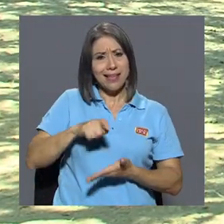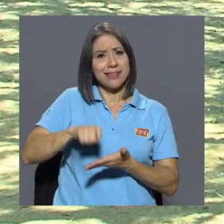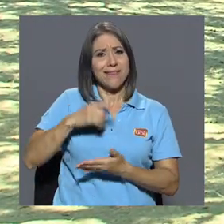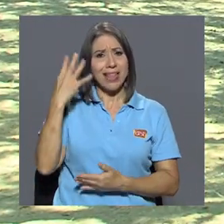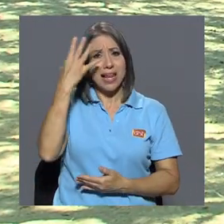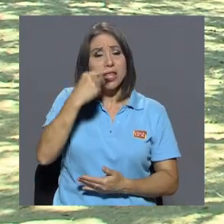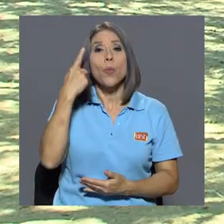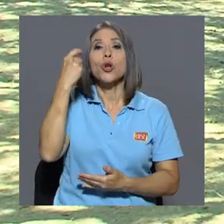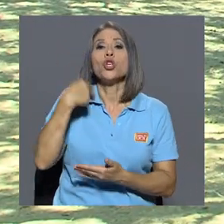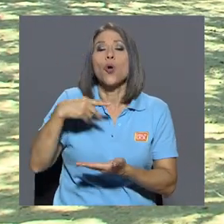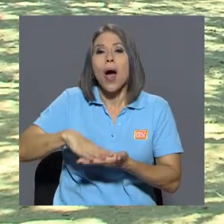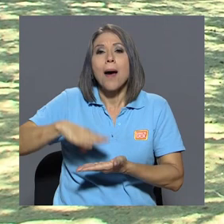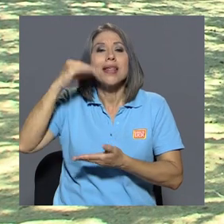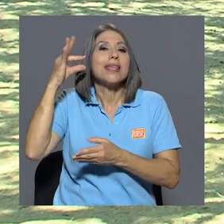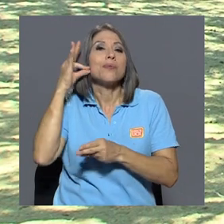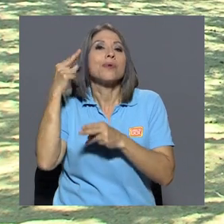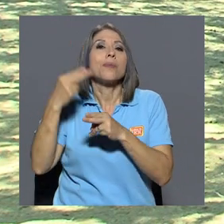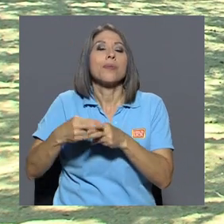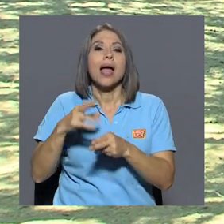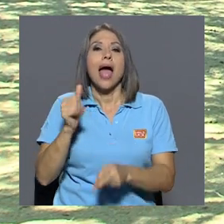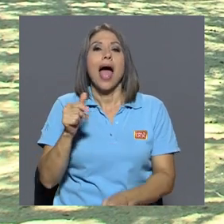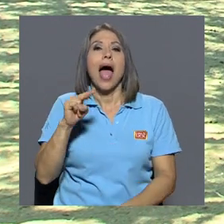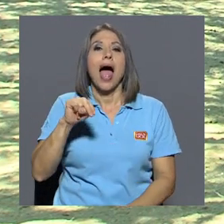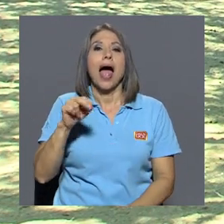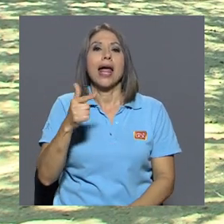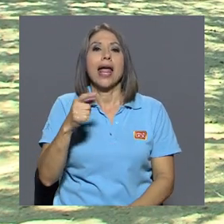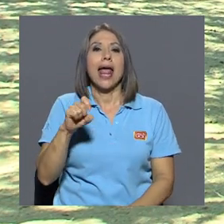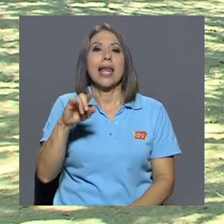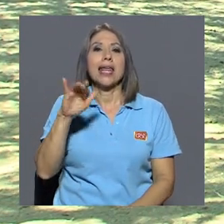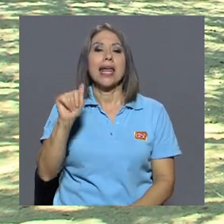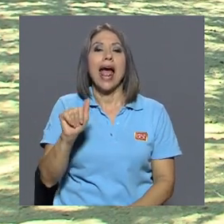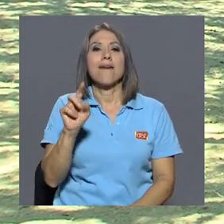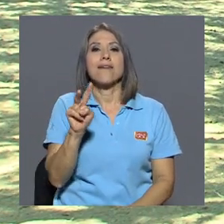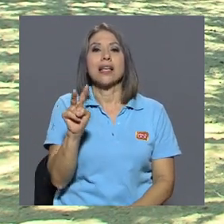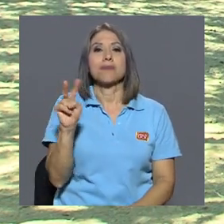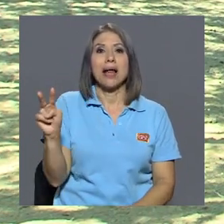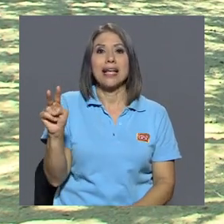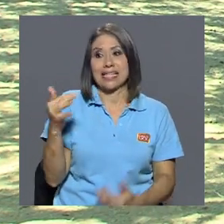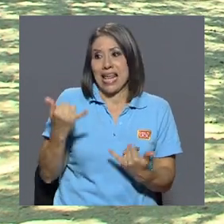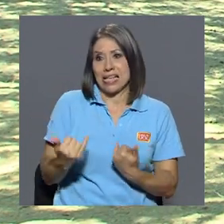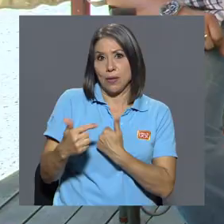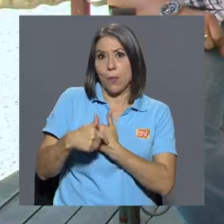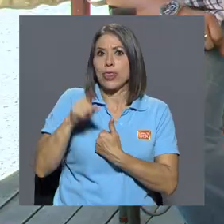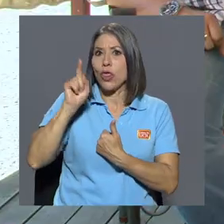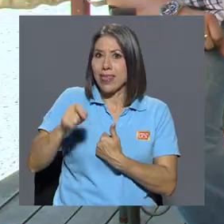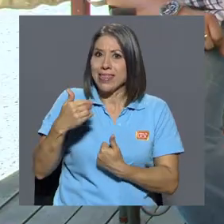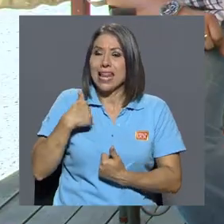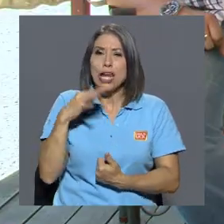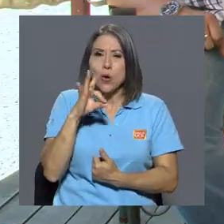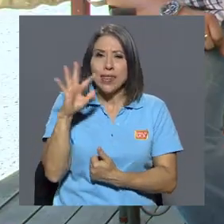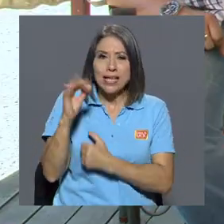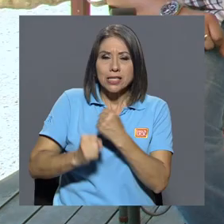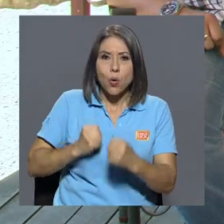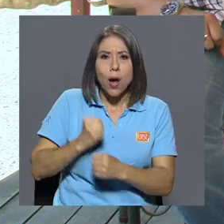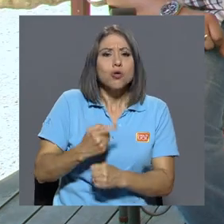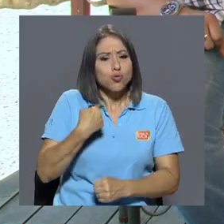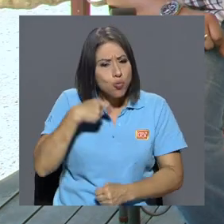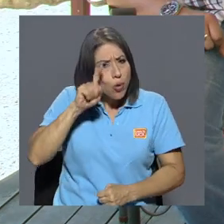de doña Angélica Vargas Vargas, que debe tener en este momento 95 años. Uno tiene que